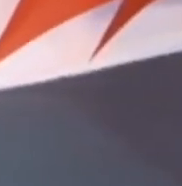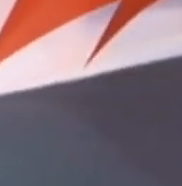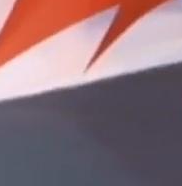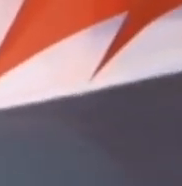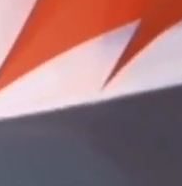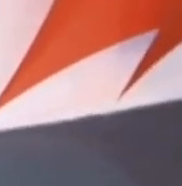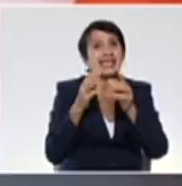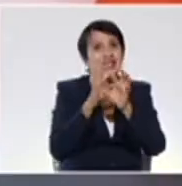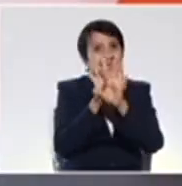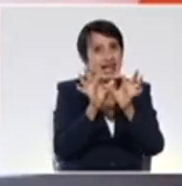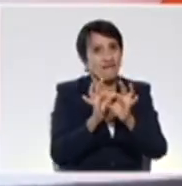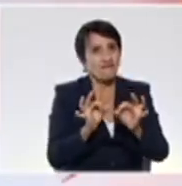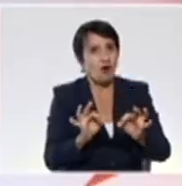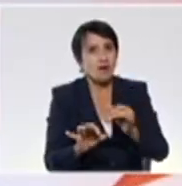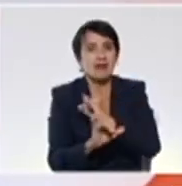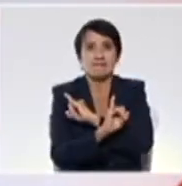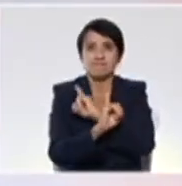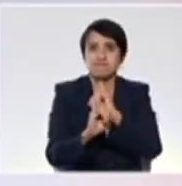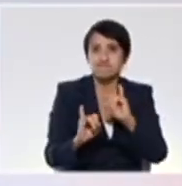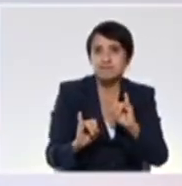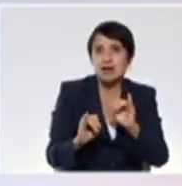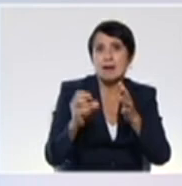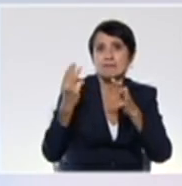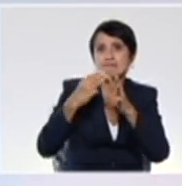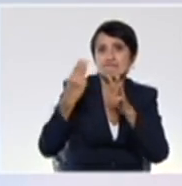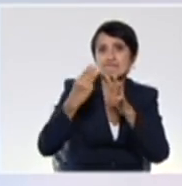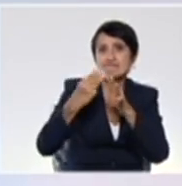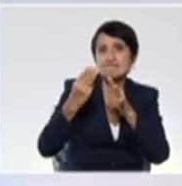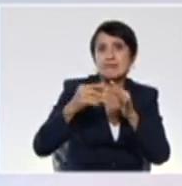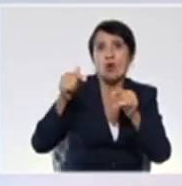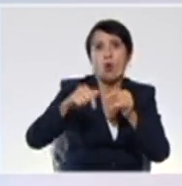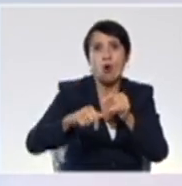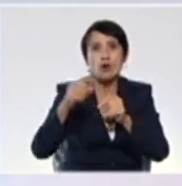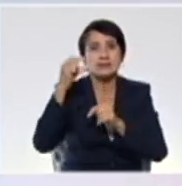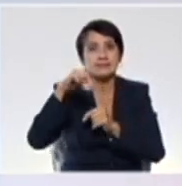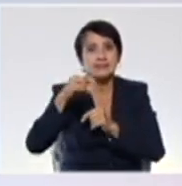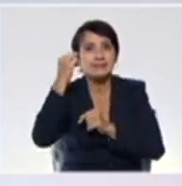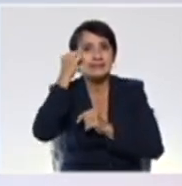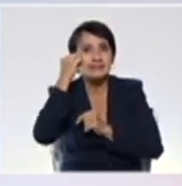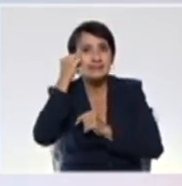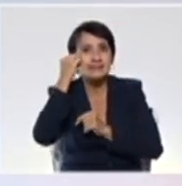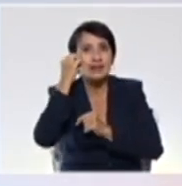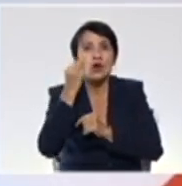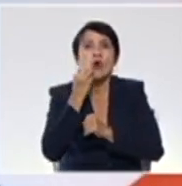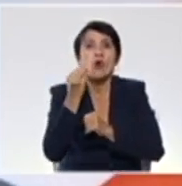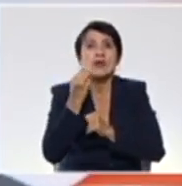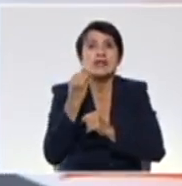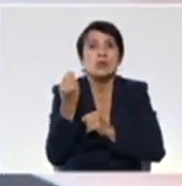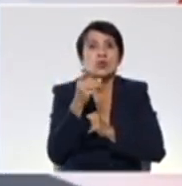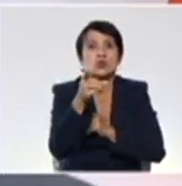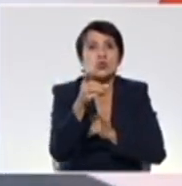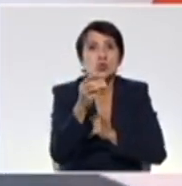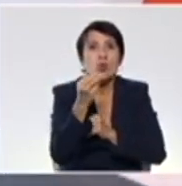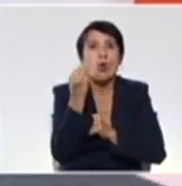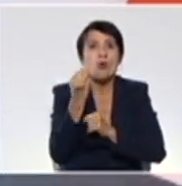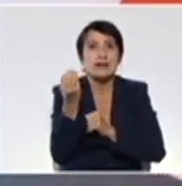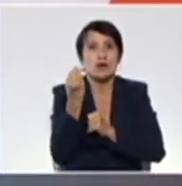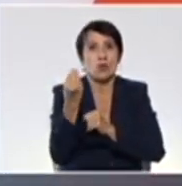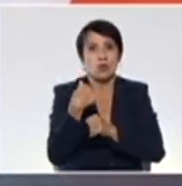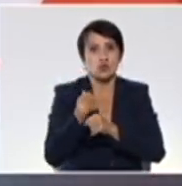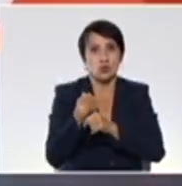Y de esa manera finaliza nuestro programa por el día de hoy, que fue protagonizado por jóvenes como tú, jóvenes como